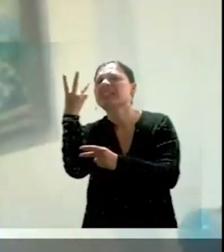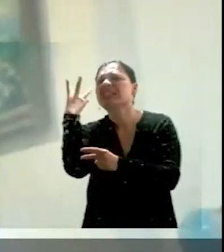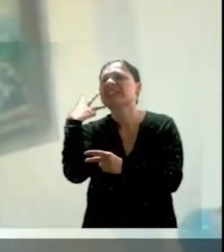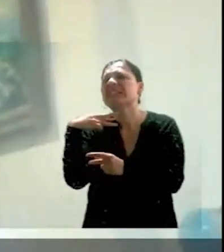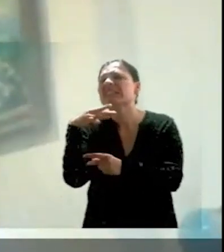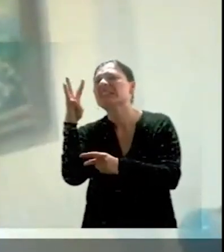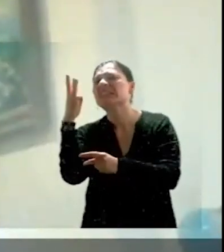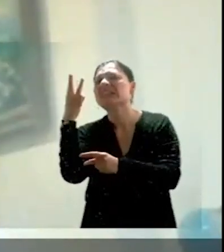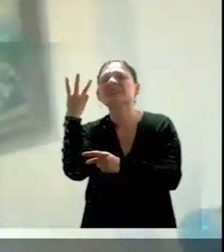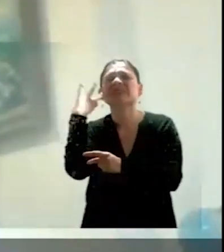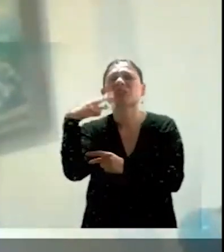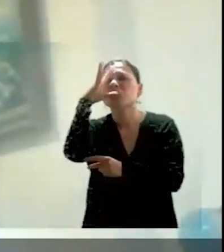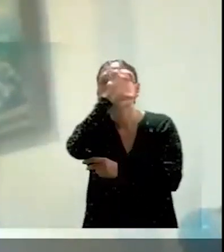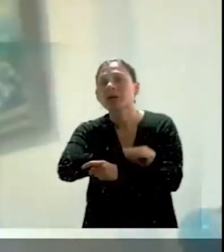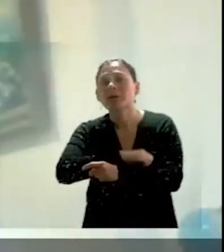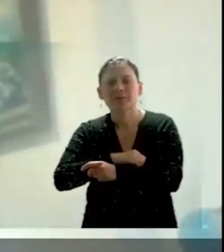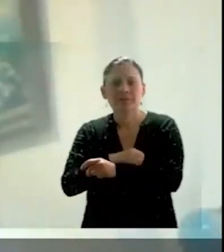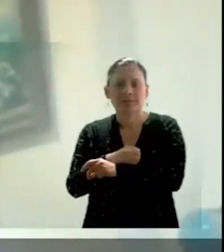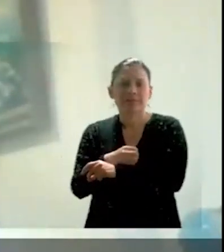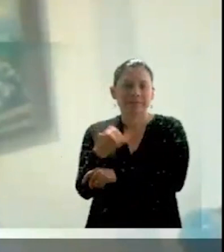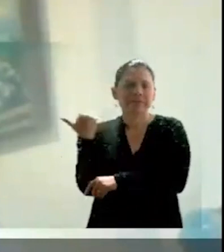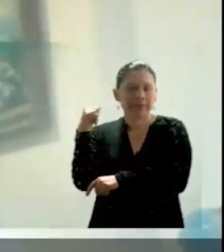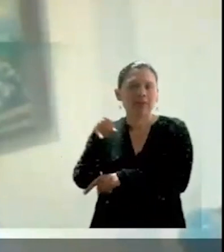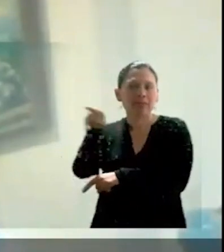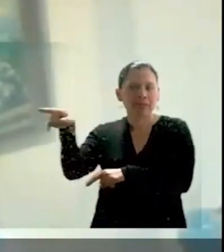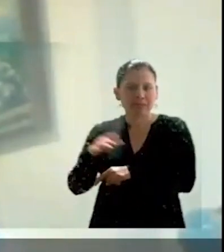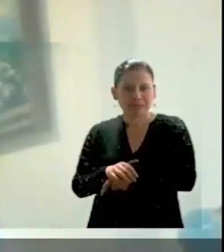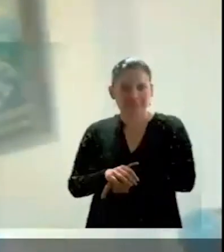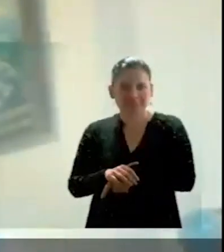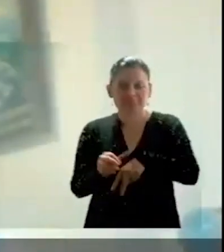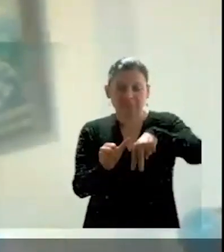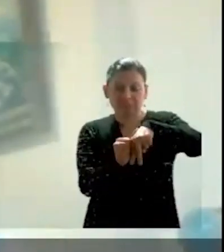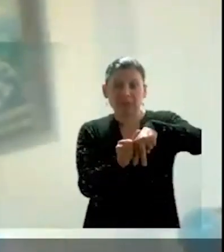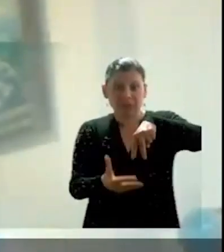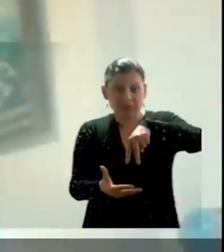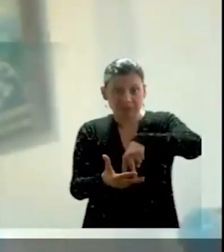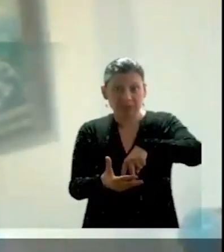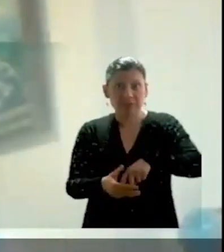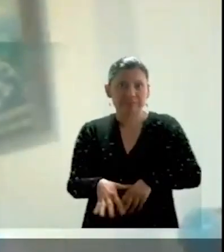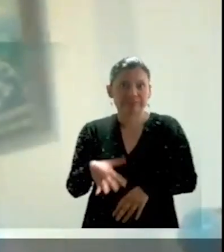de los 3 días, de los 3 noches que va a pasar allá. Nosotros tuvimos tutelas porque